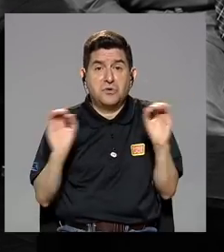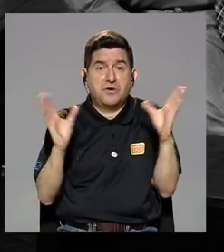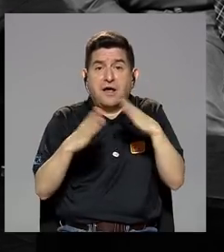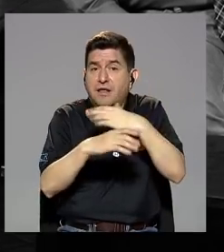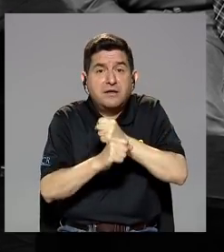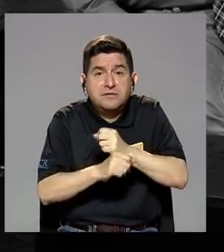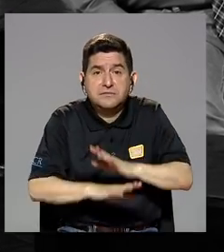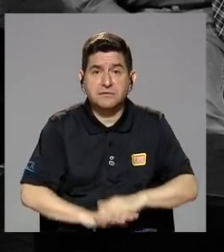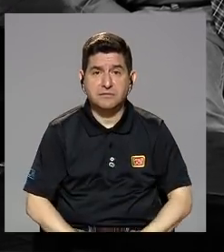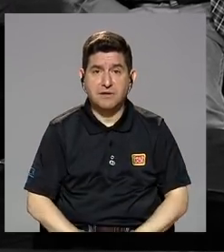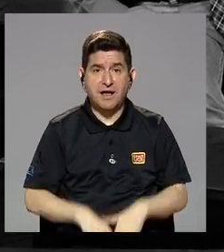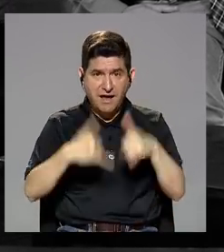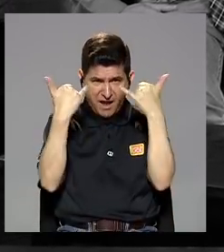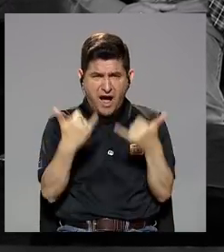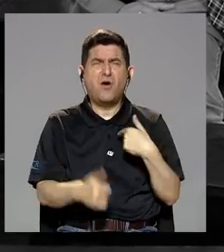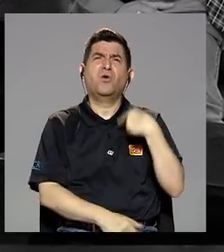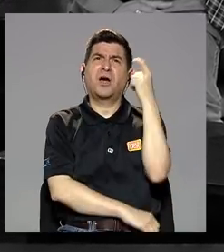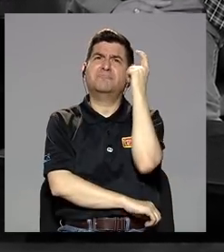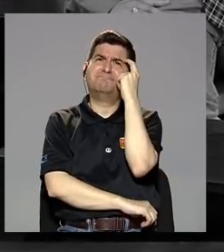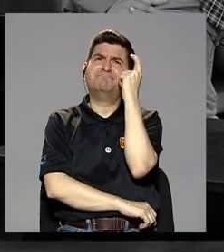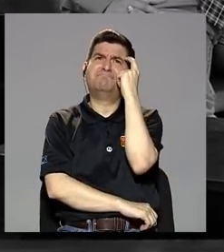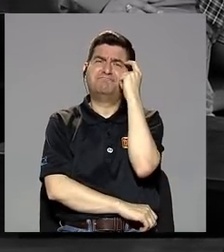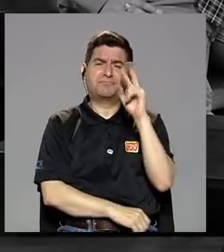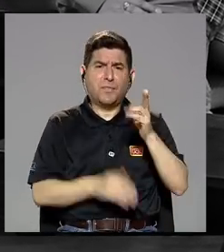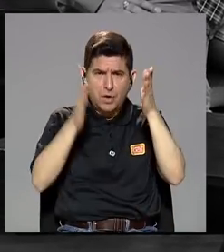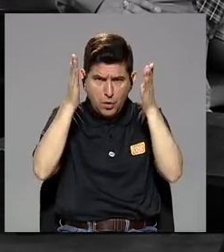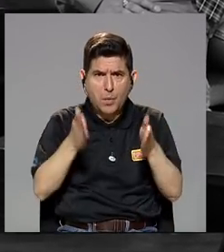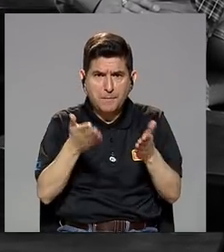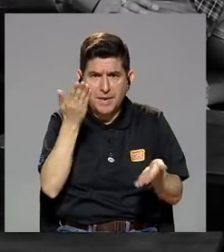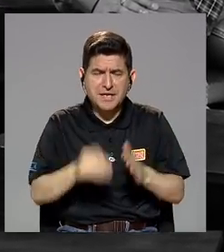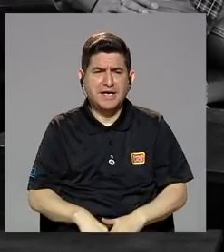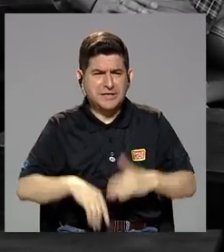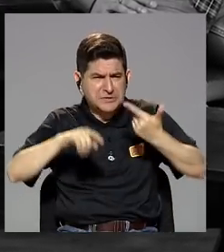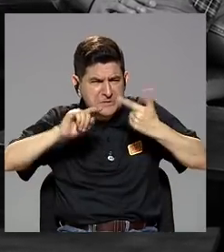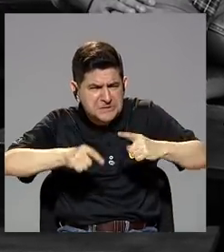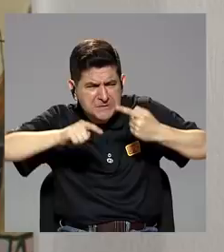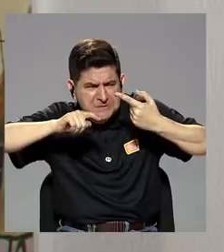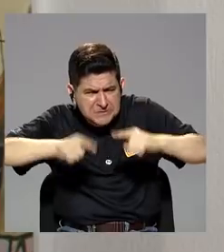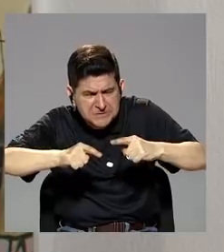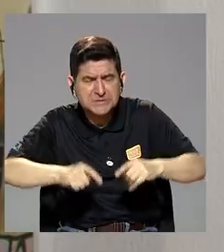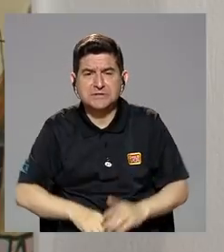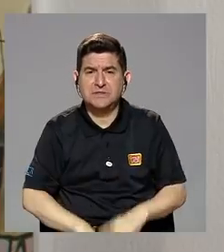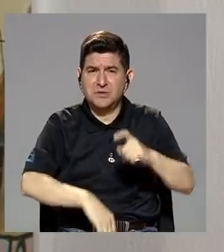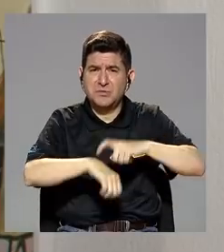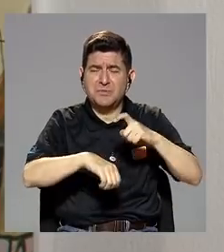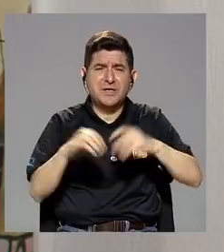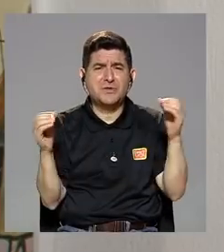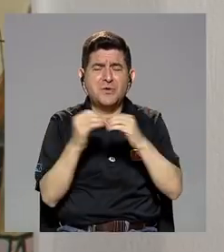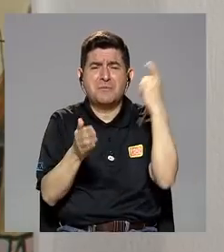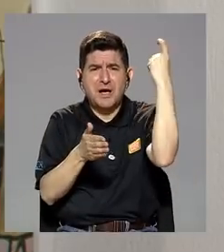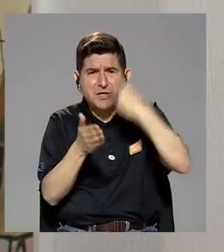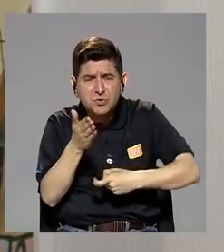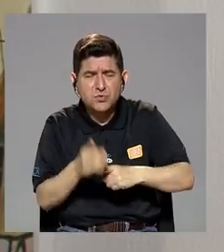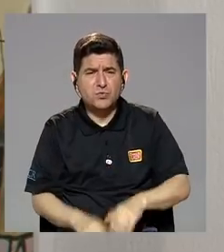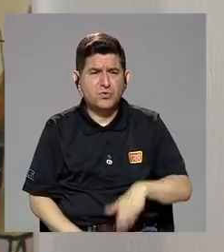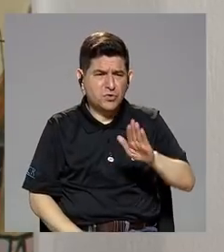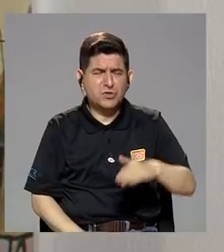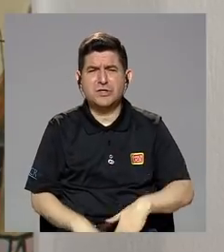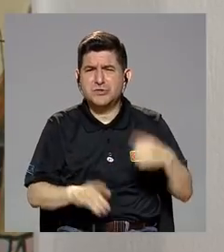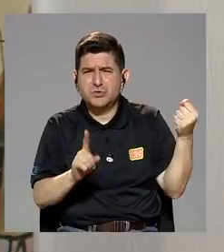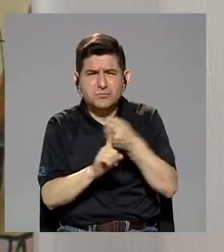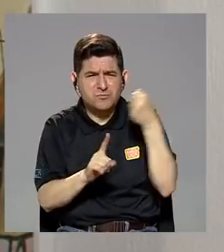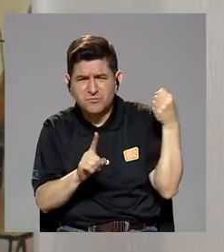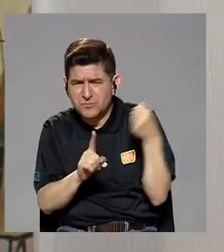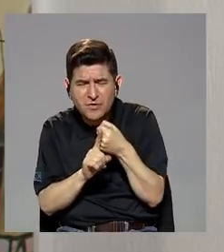nada no ahora me pongo a pensar que muchos compañeros que fueron torturados seguramente en los momentos más duros de su tortura